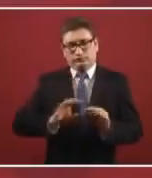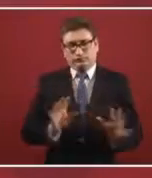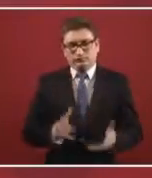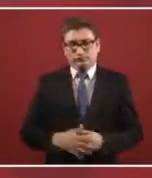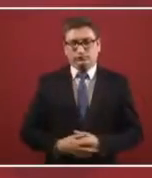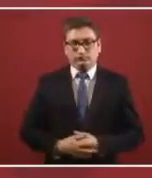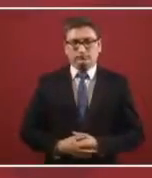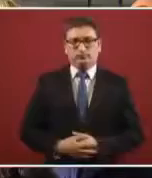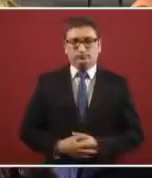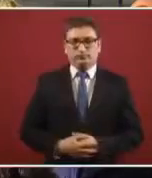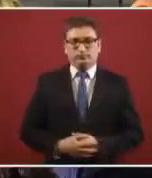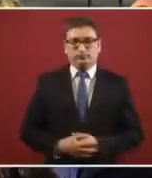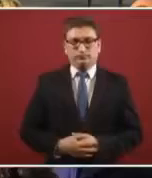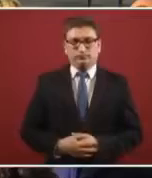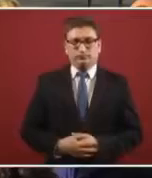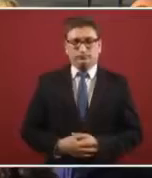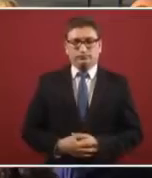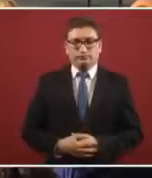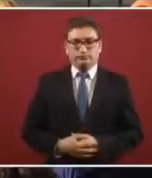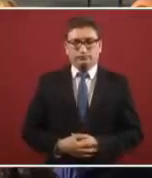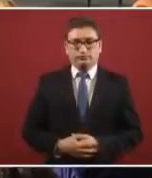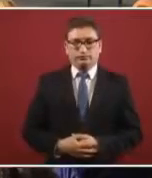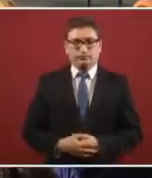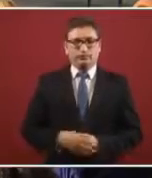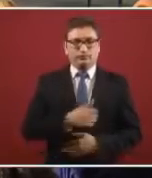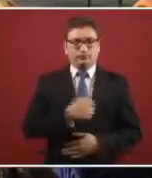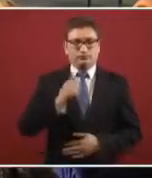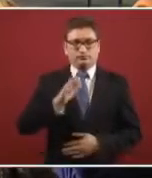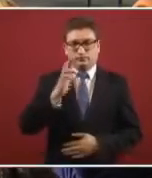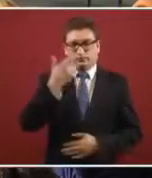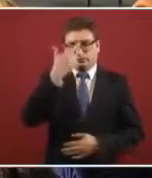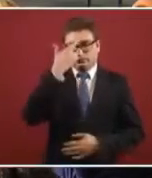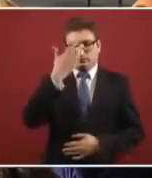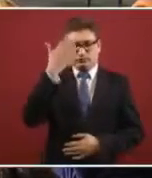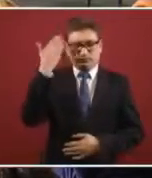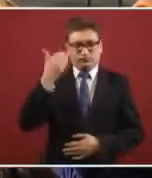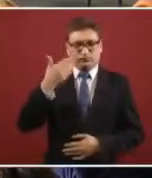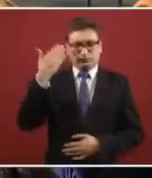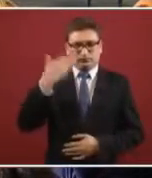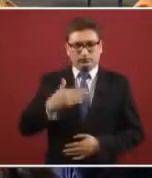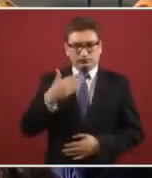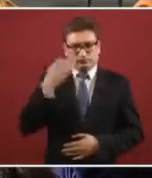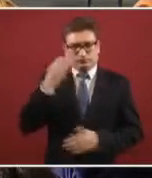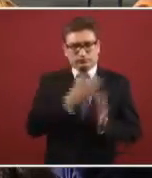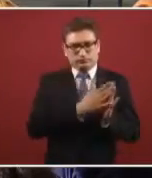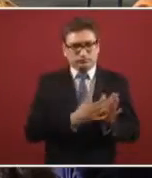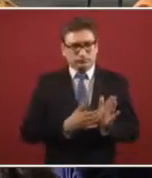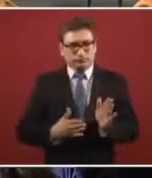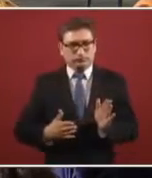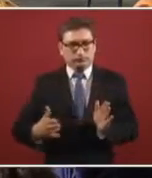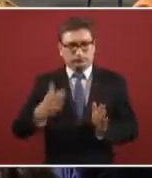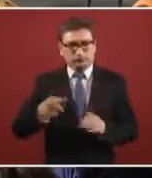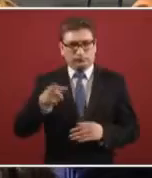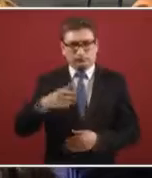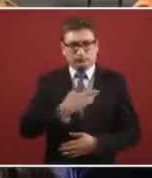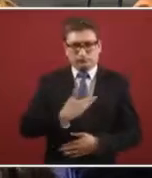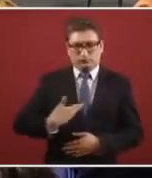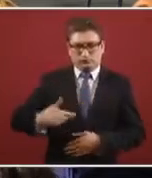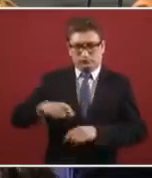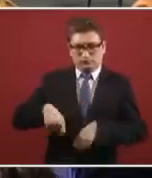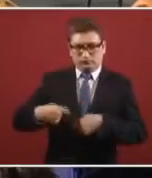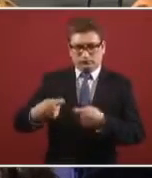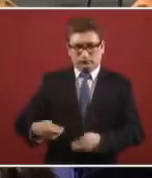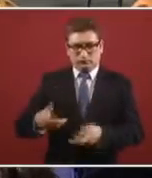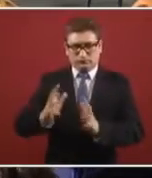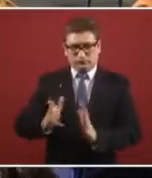hold back that hay que stuff. señalar que But hacer un let's poco de signal memoria, uh, que ya desde that el we're proceso going de to be doing a transición, little bit el of ciudadano presidente memory. como presidente